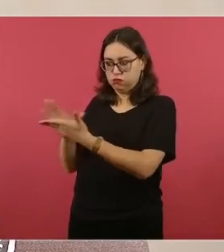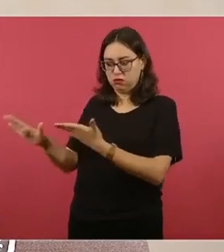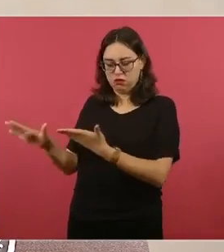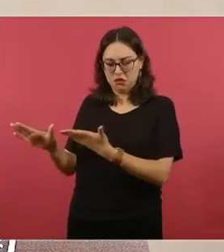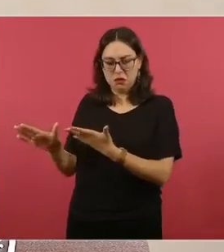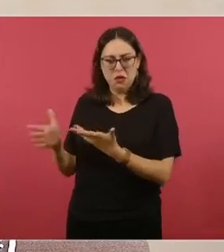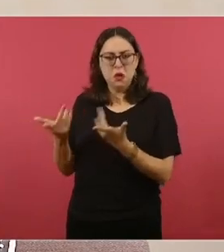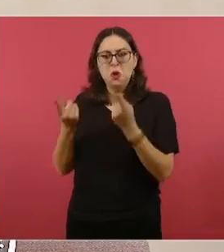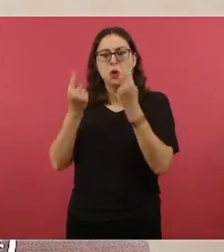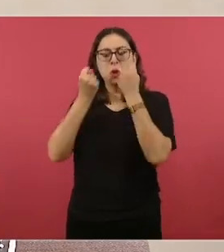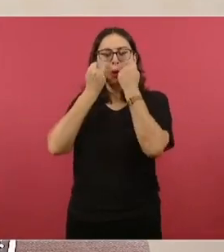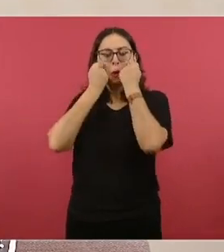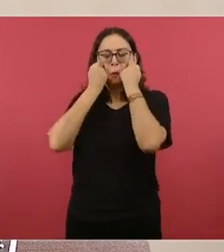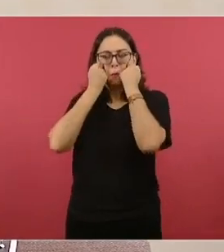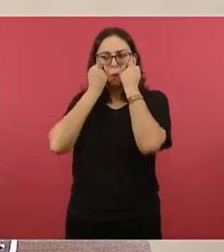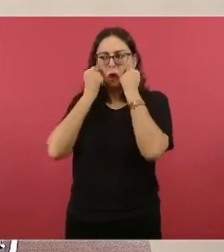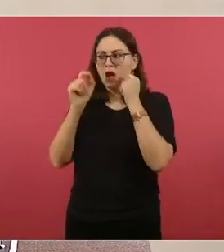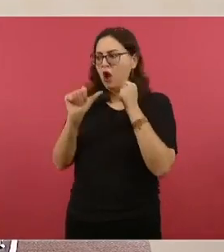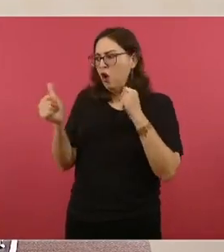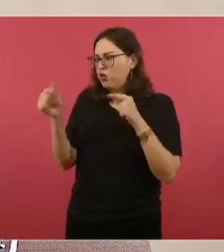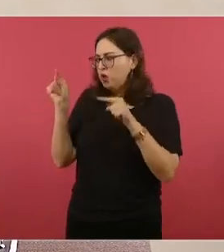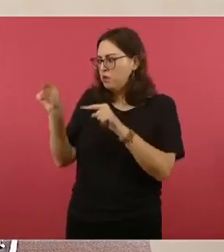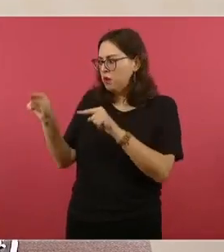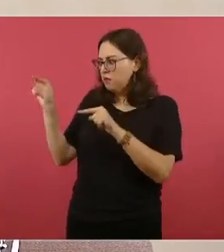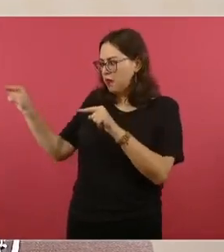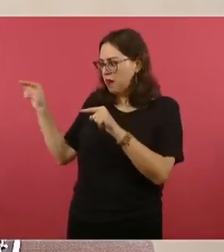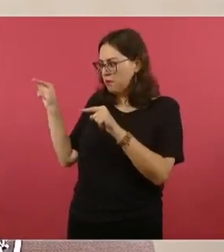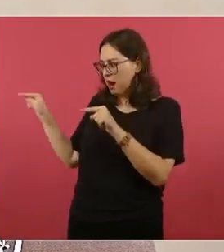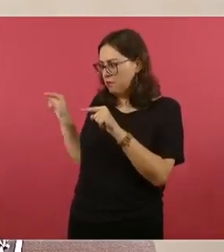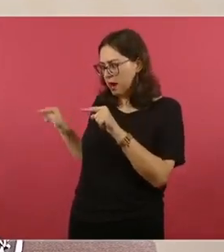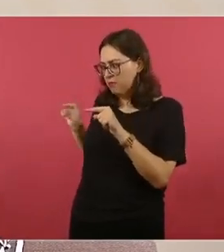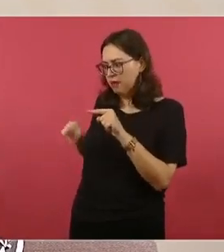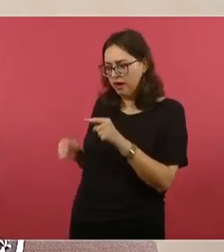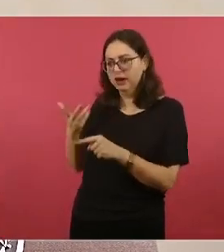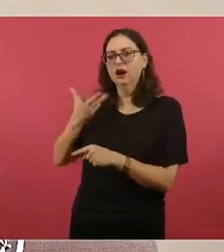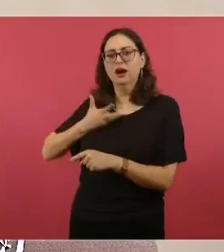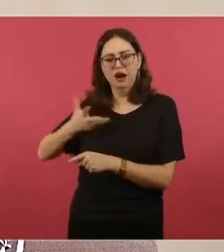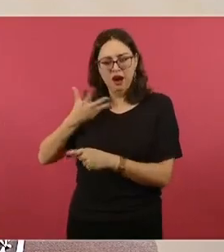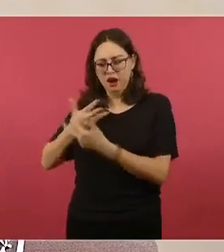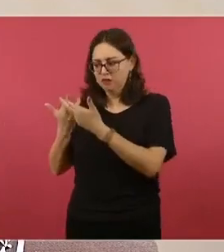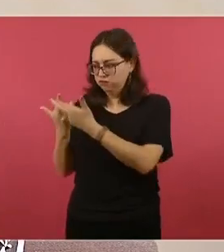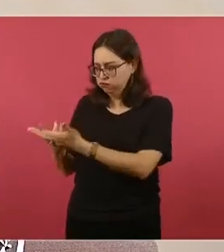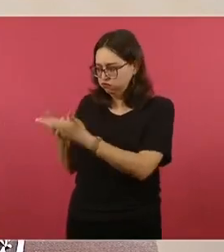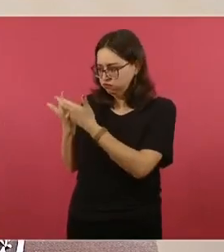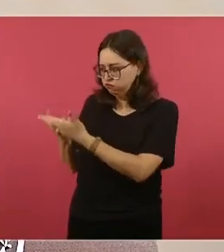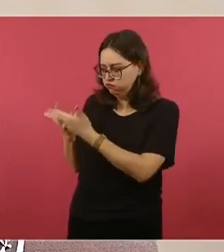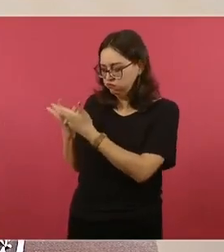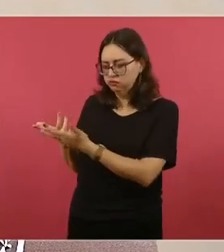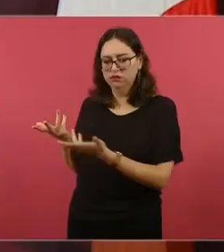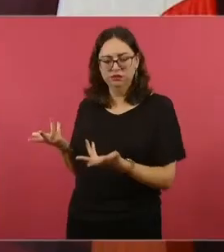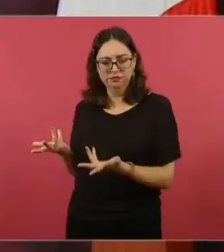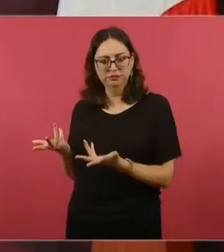pero empezaron a declinar también porque los sobreexplotaron,